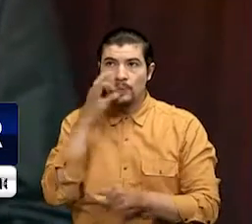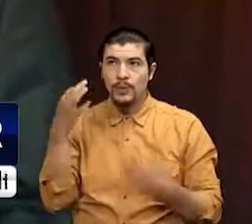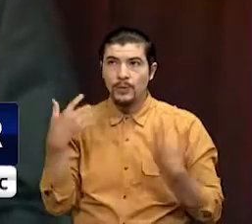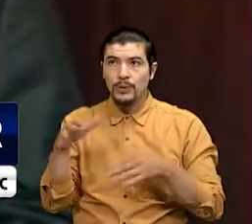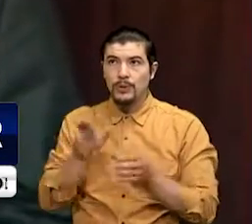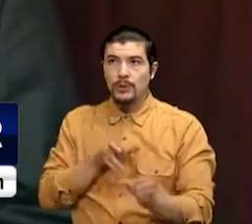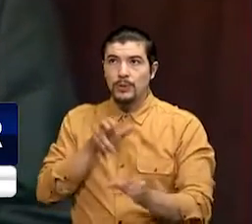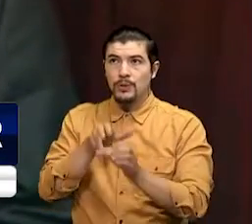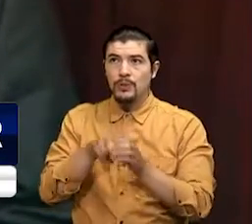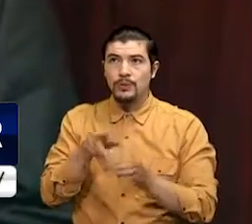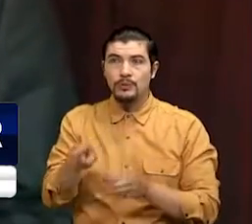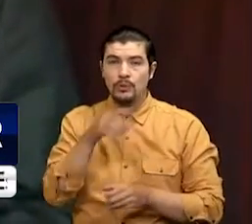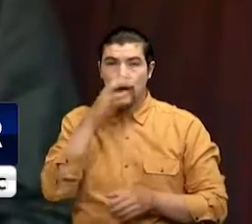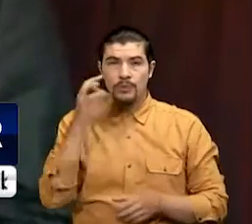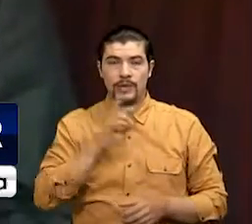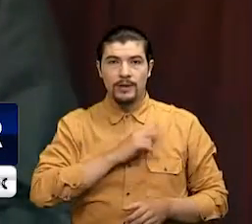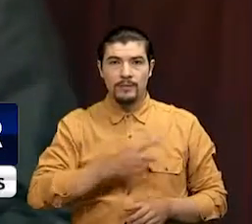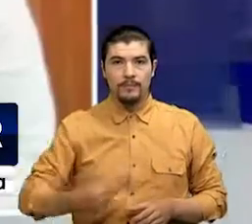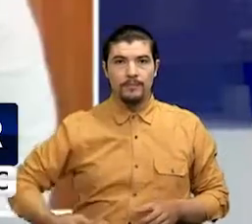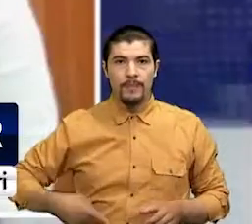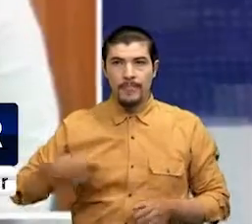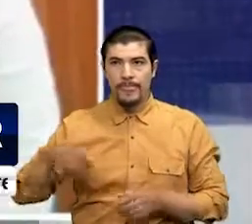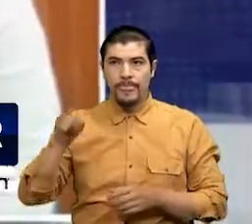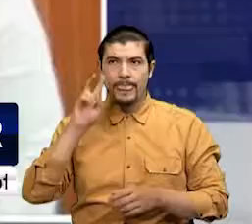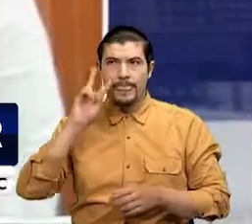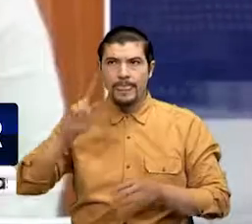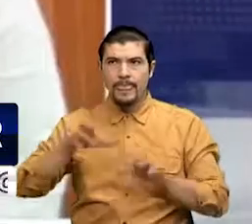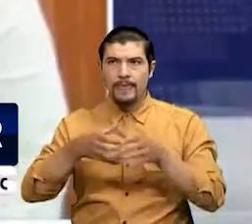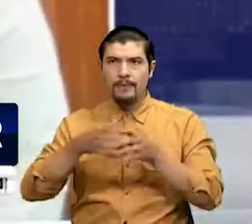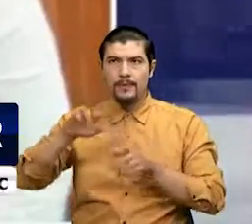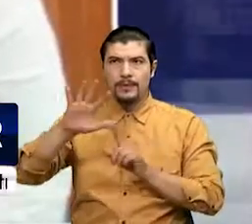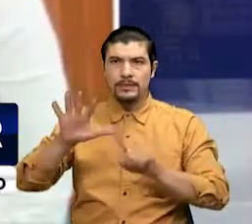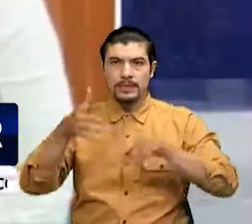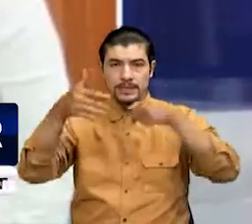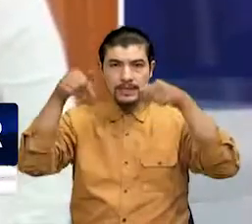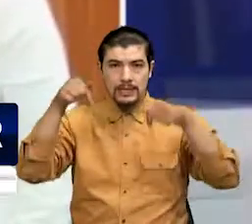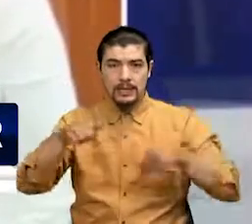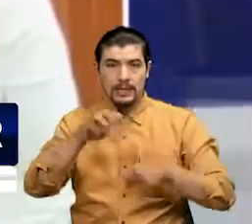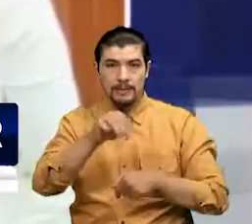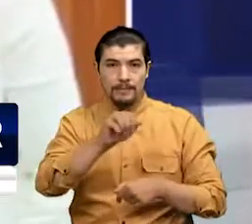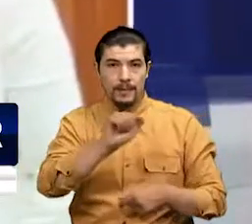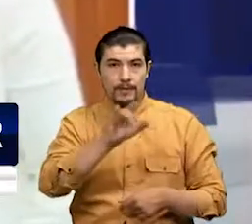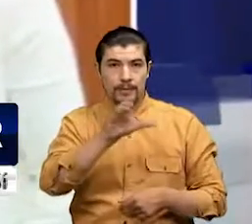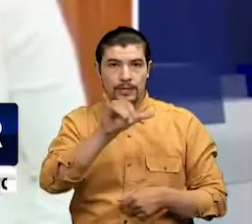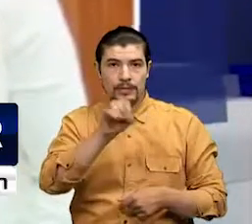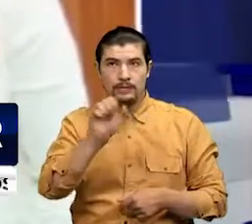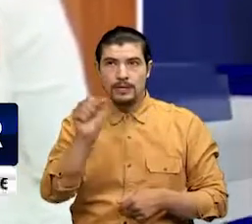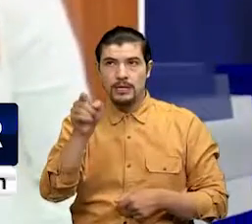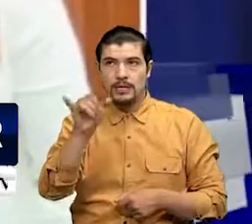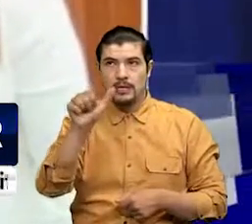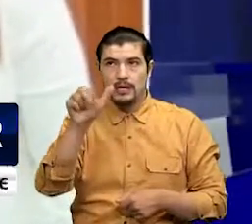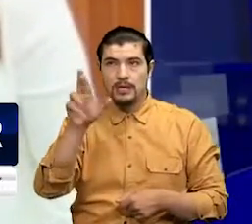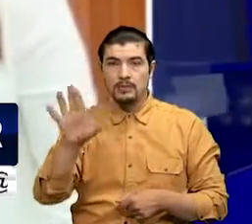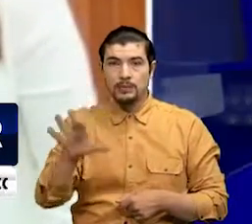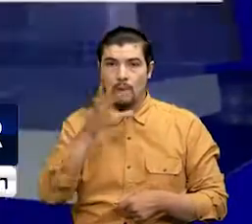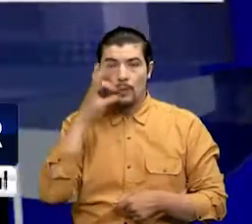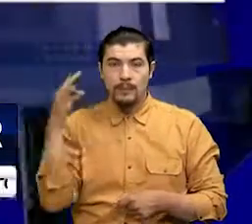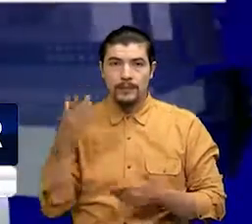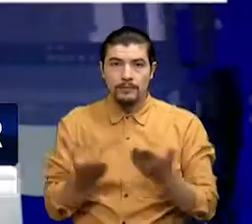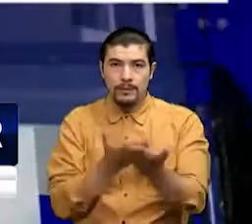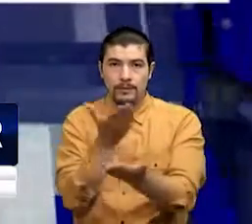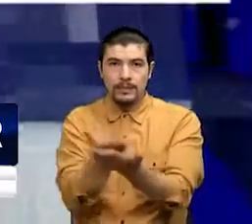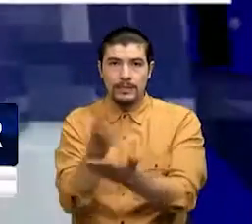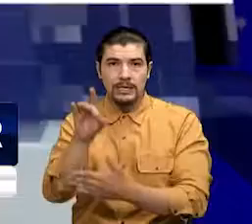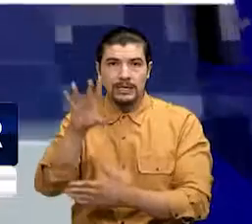cargo de vicepresidente de la comisión sexta del senado mauricio aguilar ha presentado más de 15 proyectos de ley